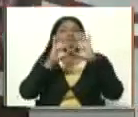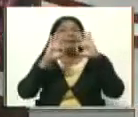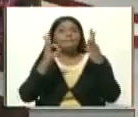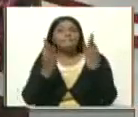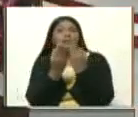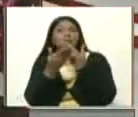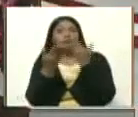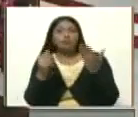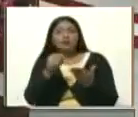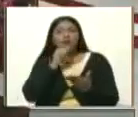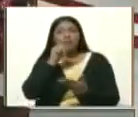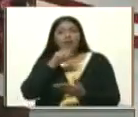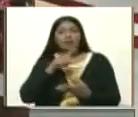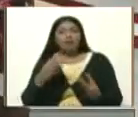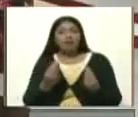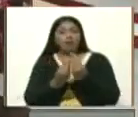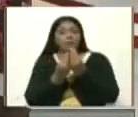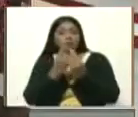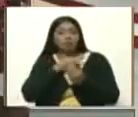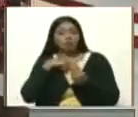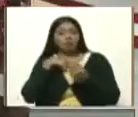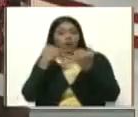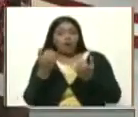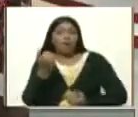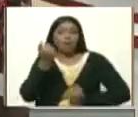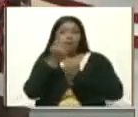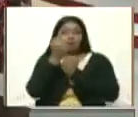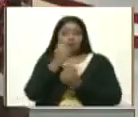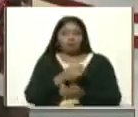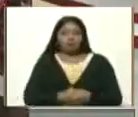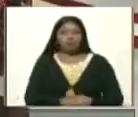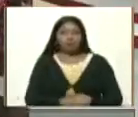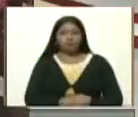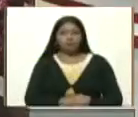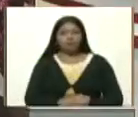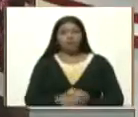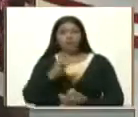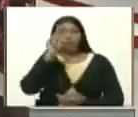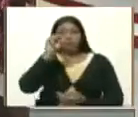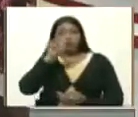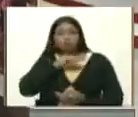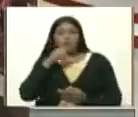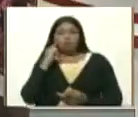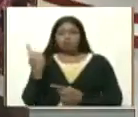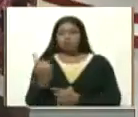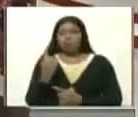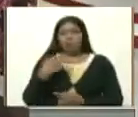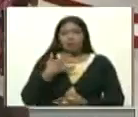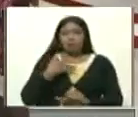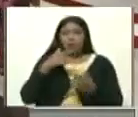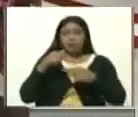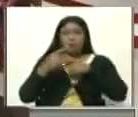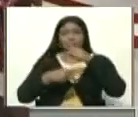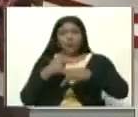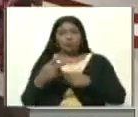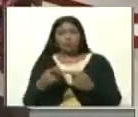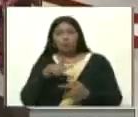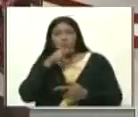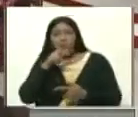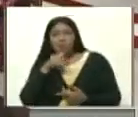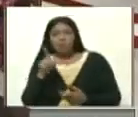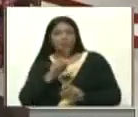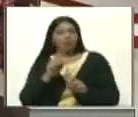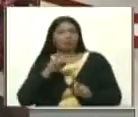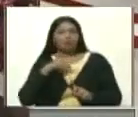a quienes nos han acompañado y apoyado. Nunca nos hemos sentido solos en este proceso tan terrible